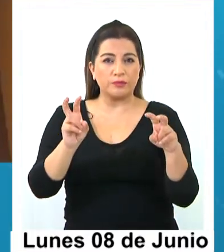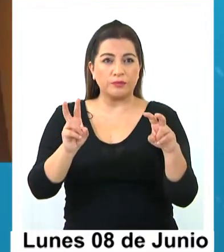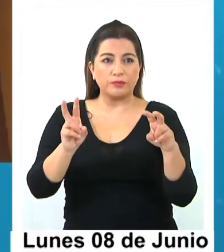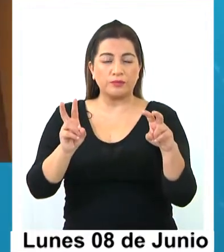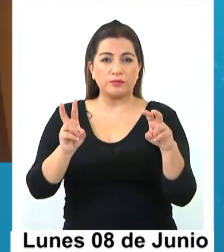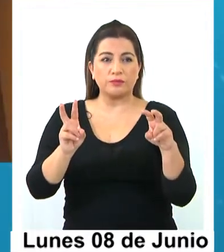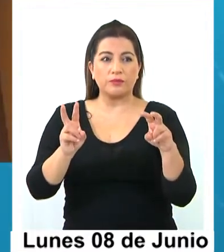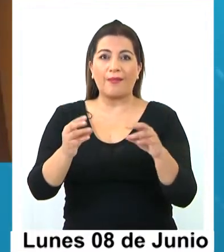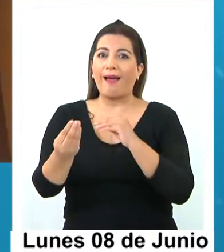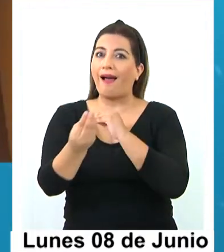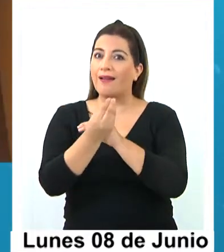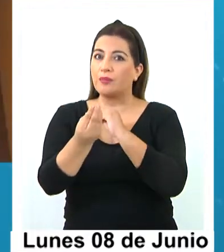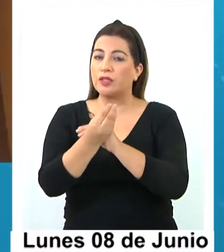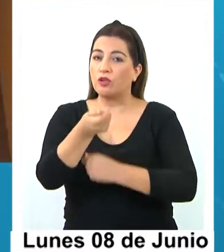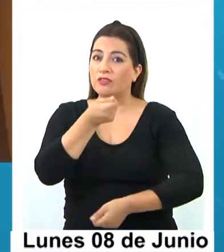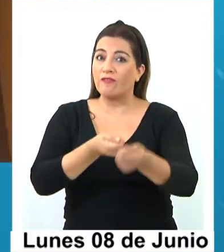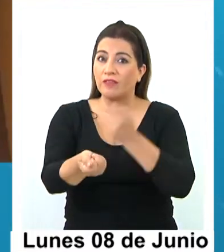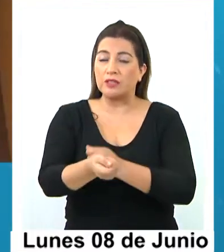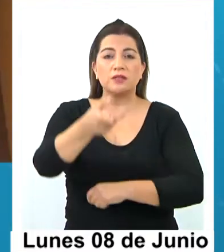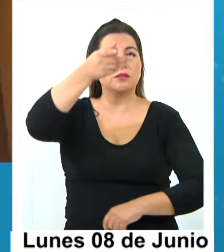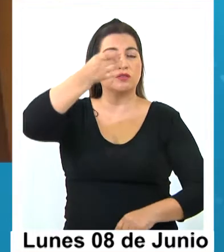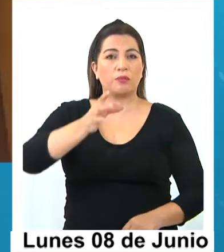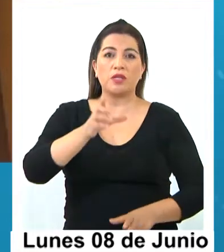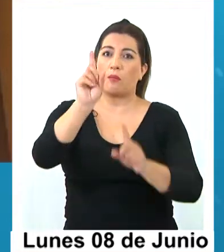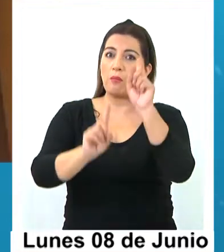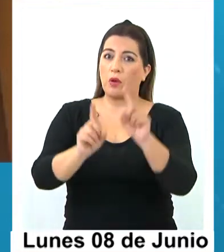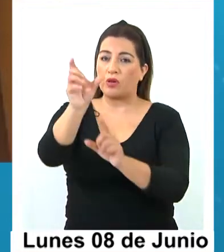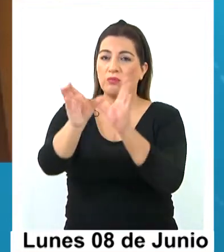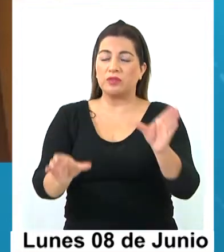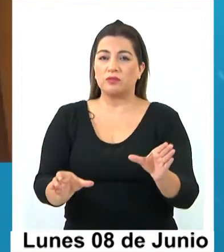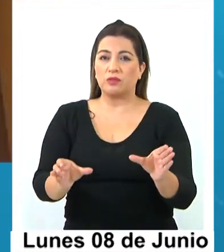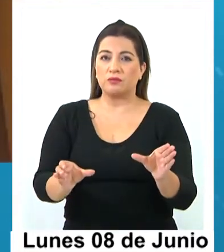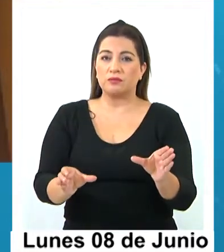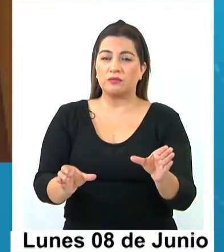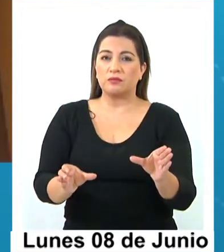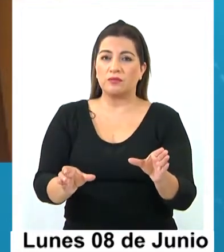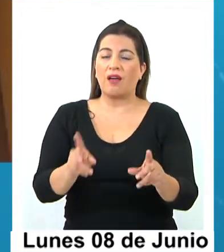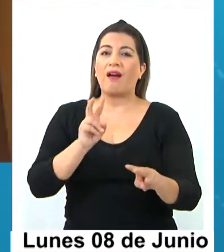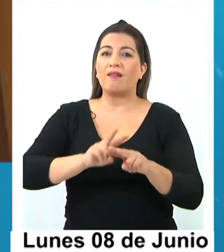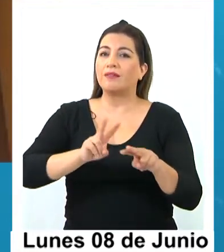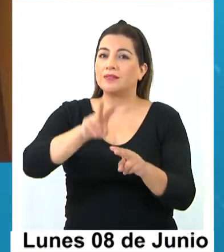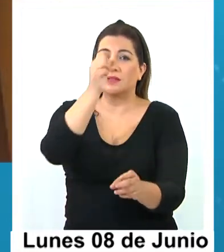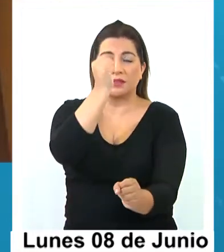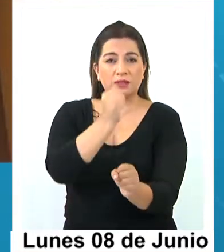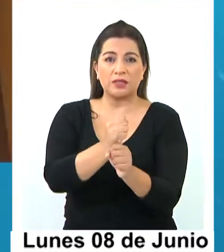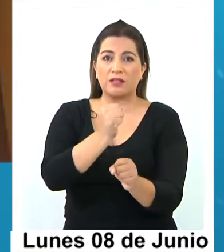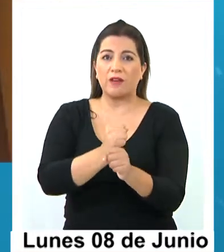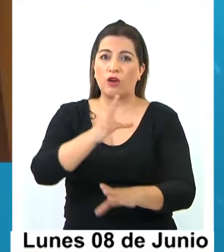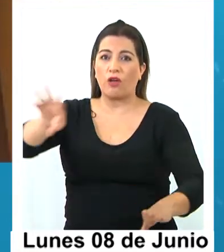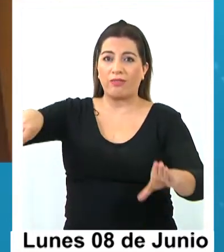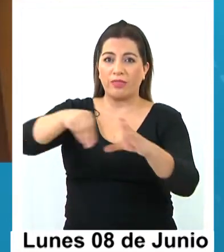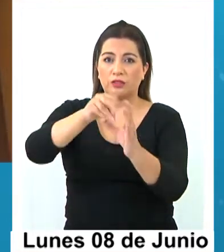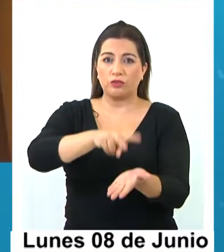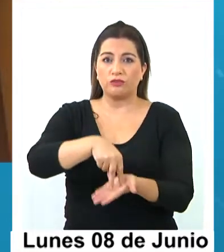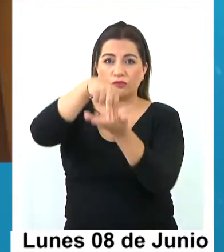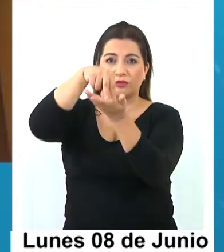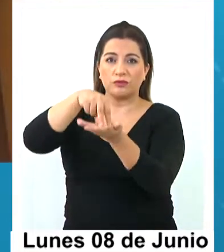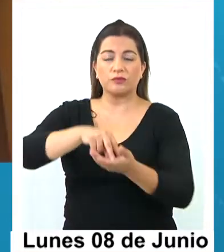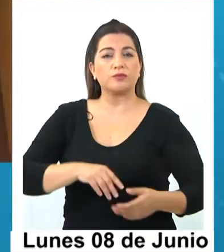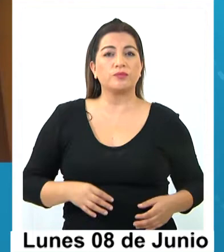operación del rubro alimentos disponible para quienes, ¿no es cierto?, desarrollan este trabajo al interior de Zona